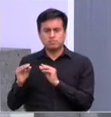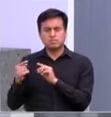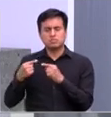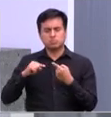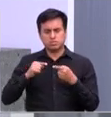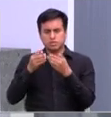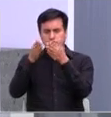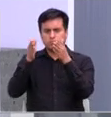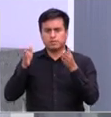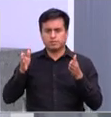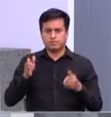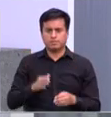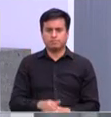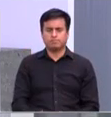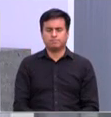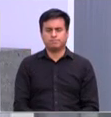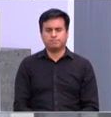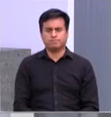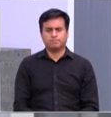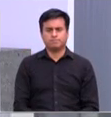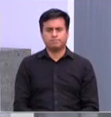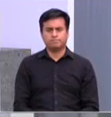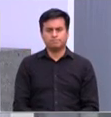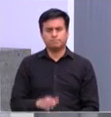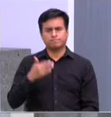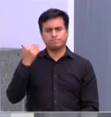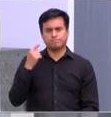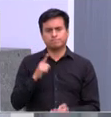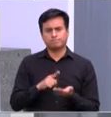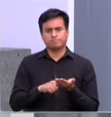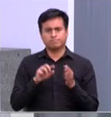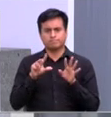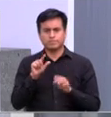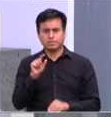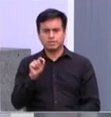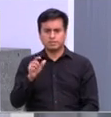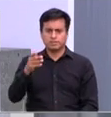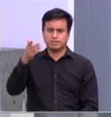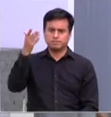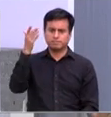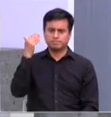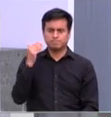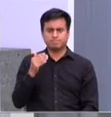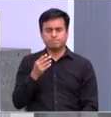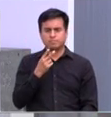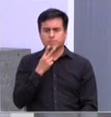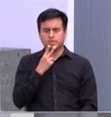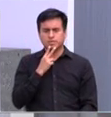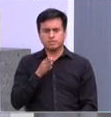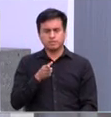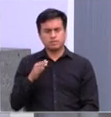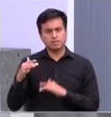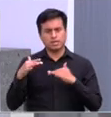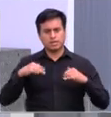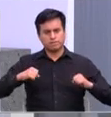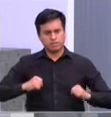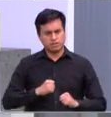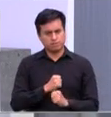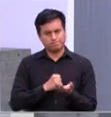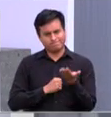discutir ampliamente. Desde los años 70, en plena vigencia de la Guerra